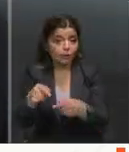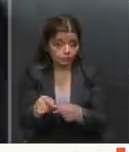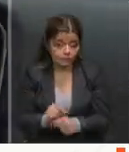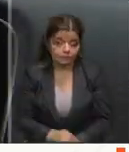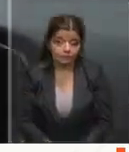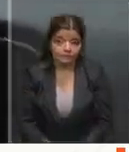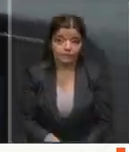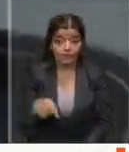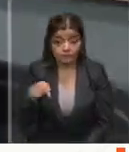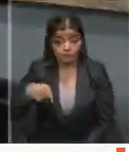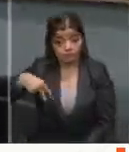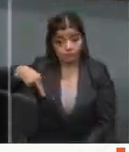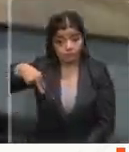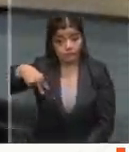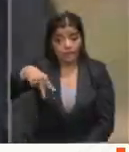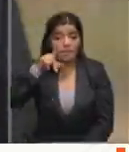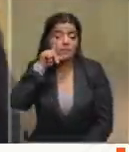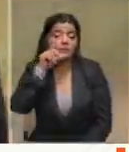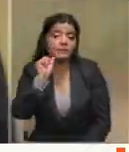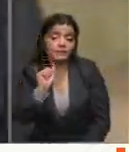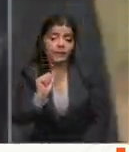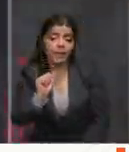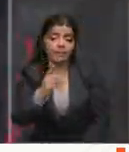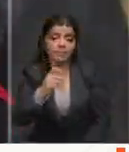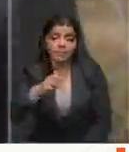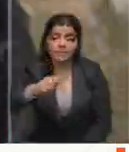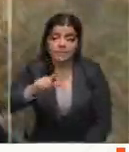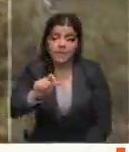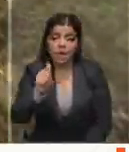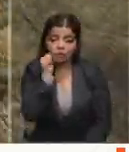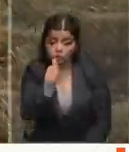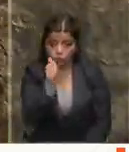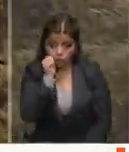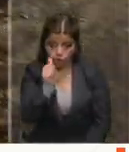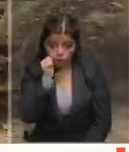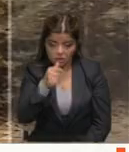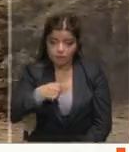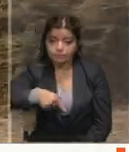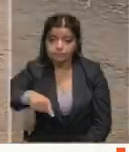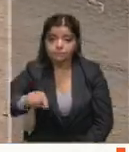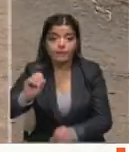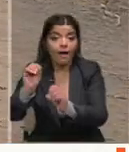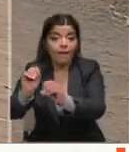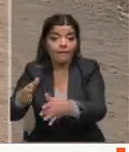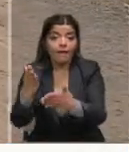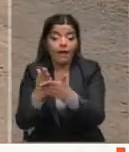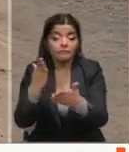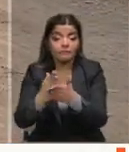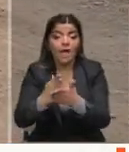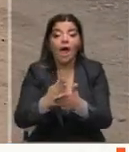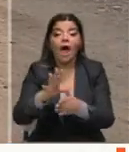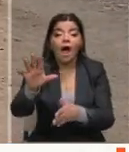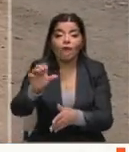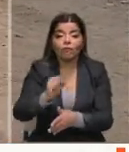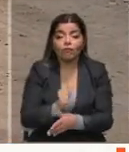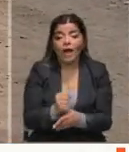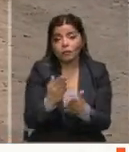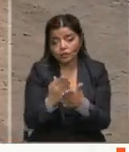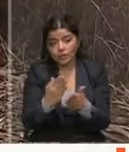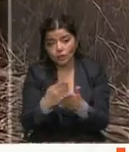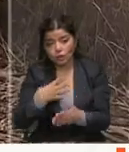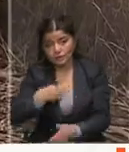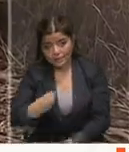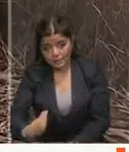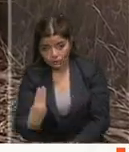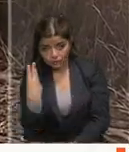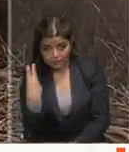donde hoy camina su tía. Daniela iba todos los días a dejar y a buscar a sus tres hijos al colegio en Buin. No tenía otra ruta, solo esta,